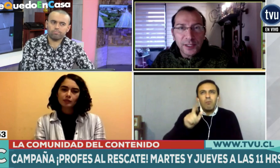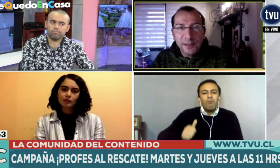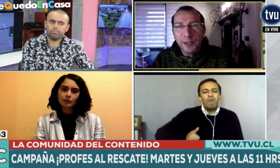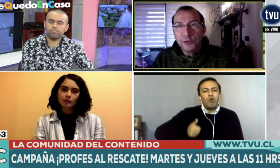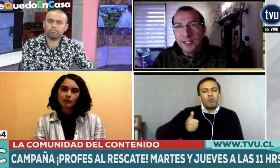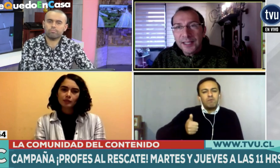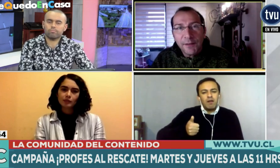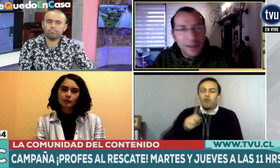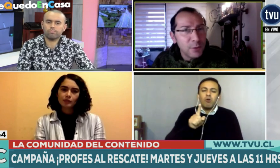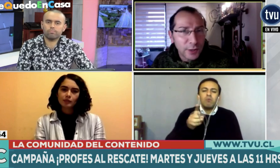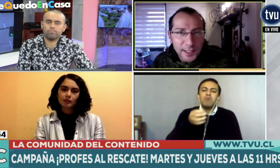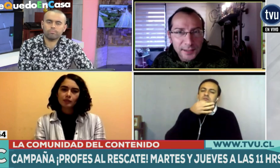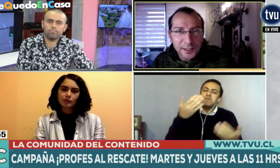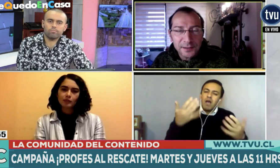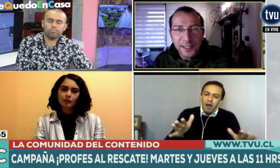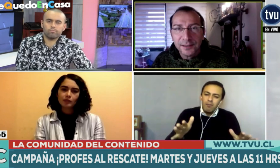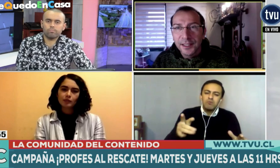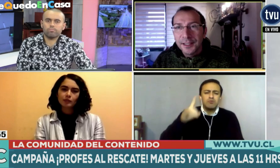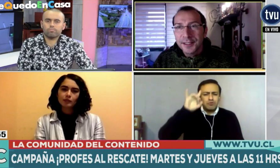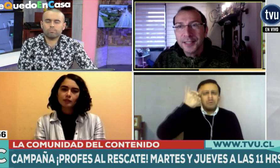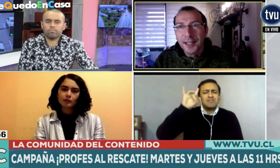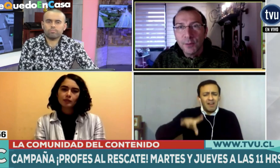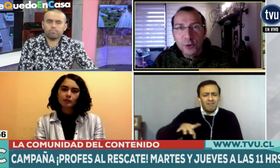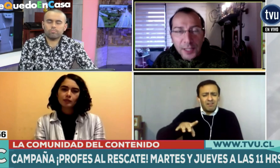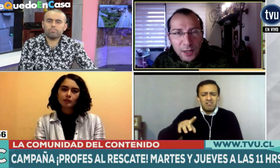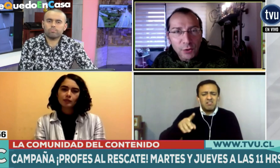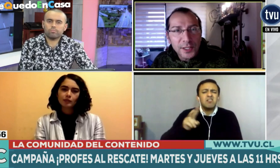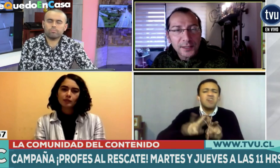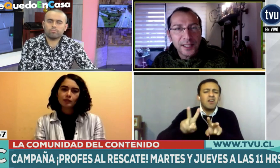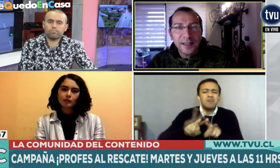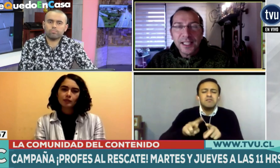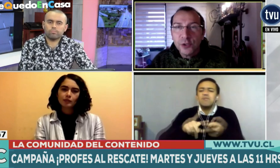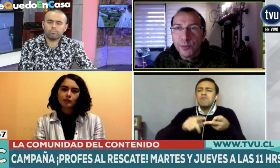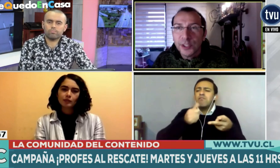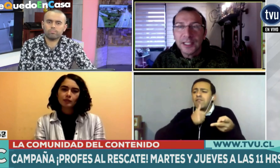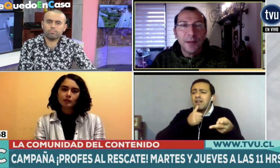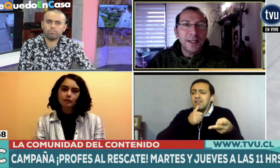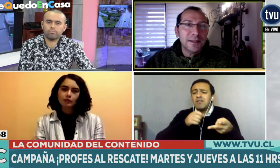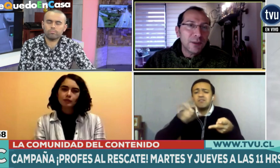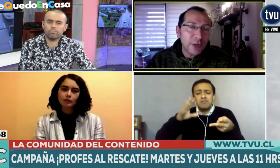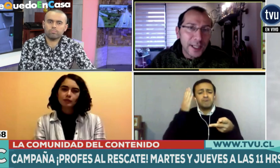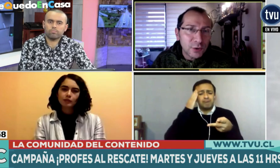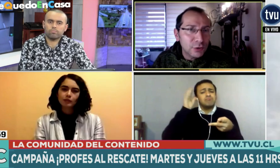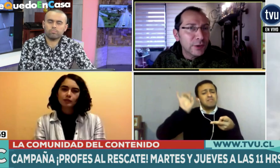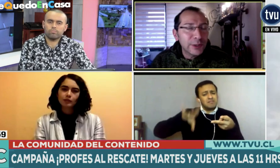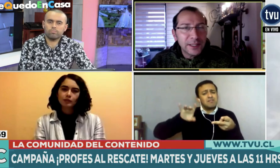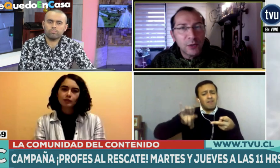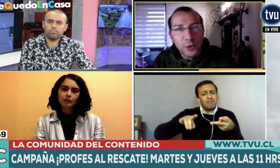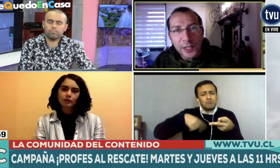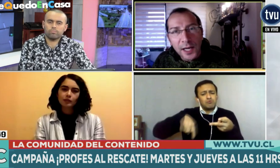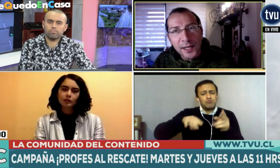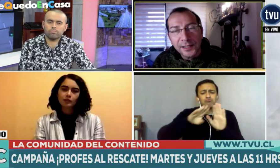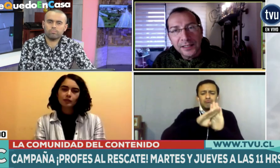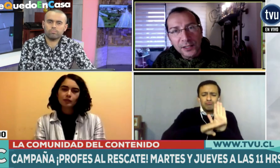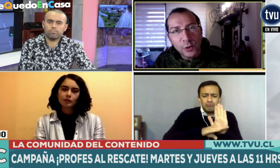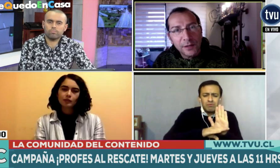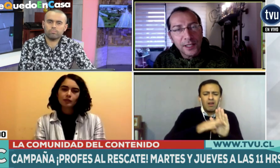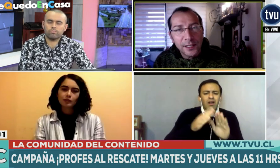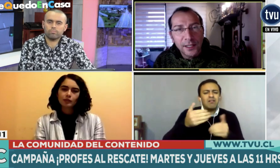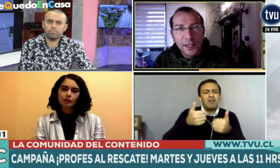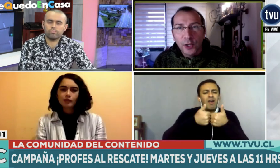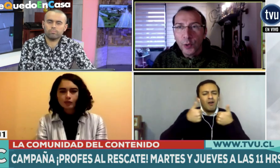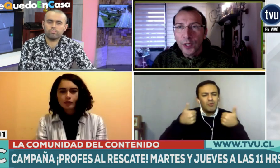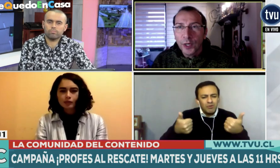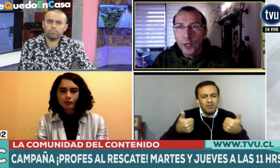o sea, paremos, pero si ya sabemos lo que hay que hacer. Si está demostrado, ya se ha dicho políticamente correcto, nuestra autoridad a distintos